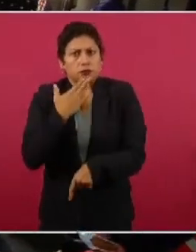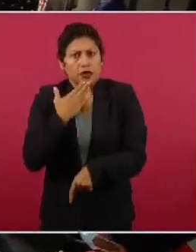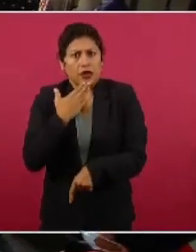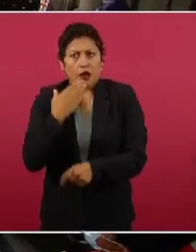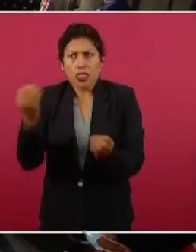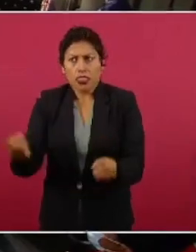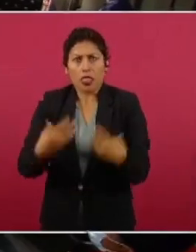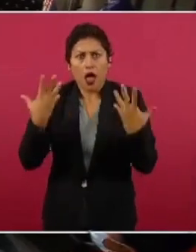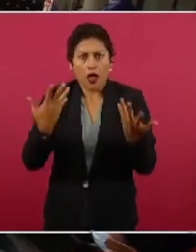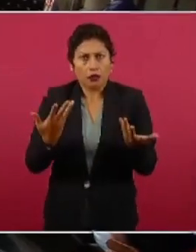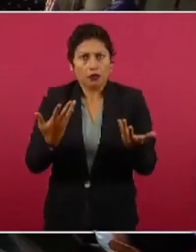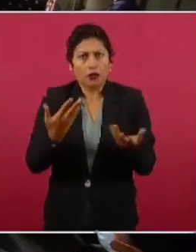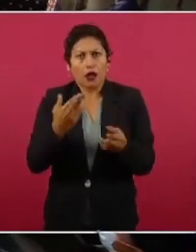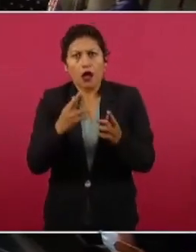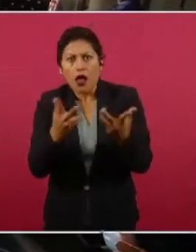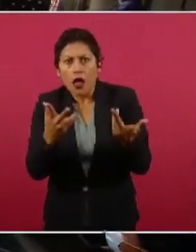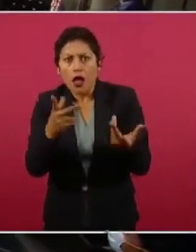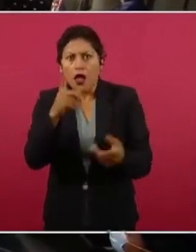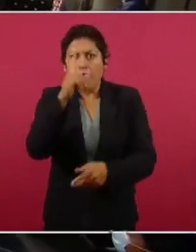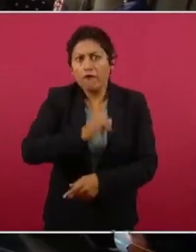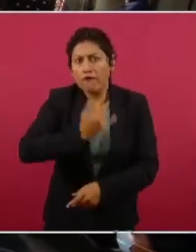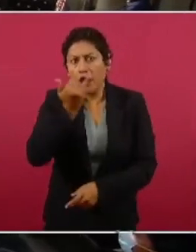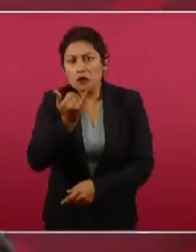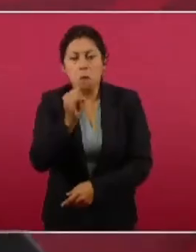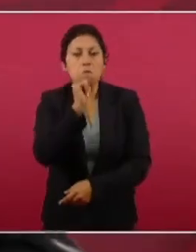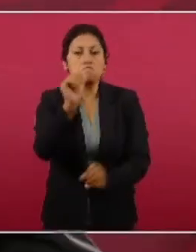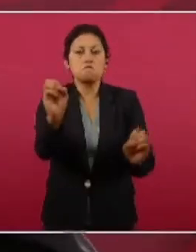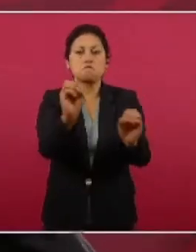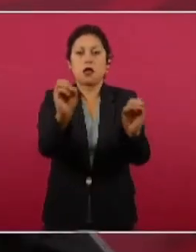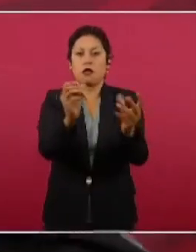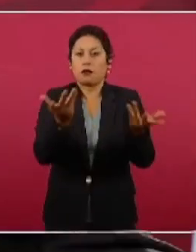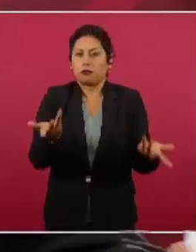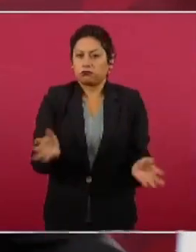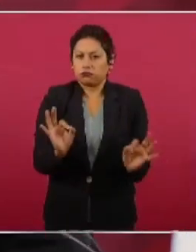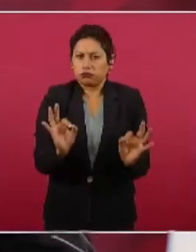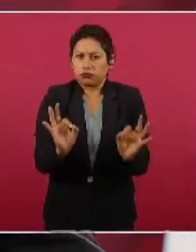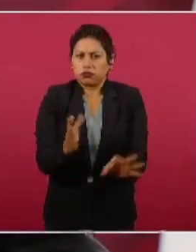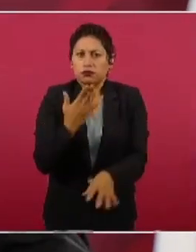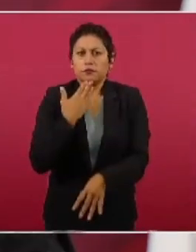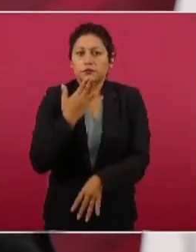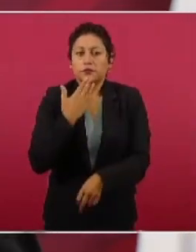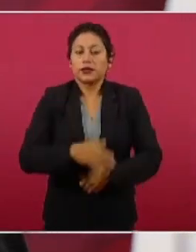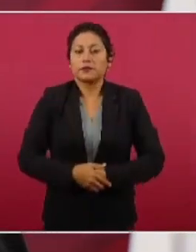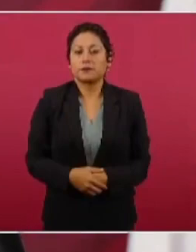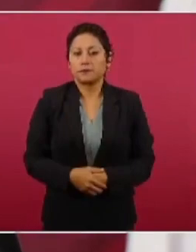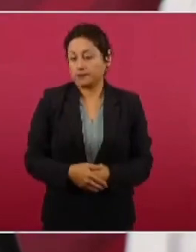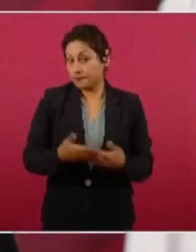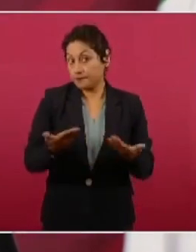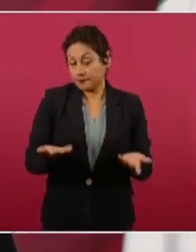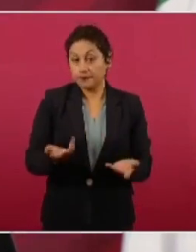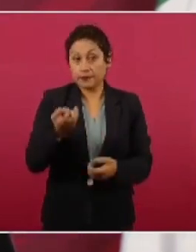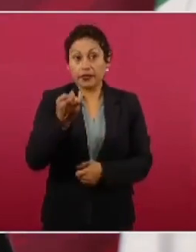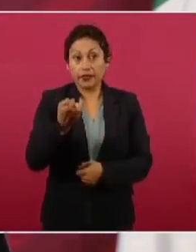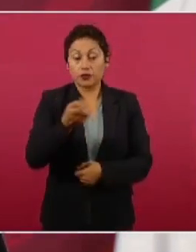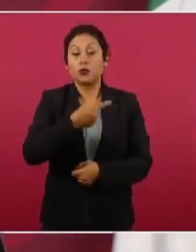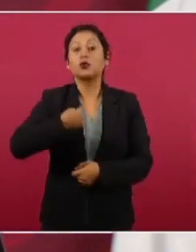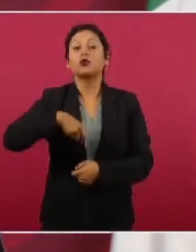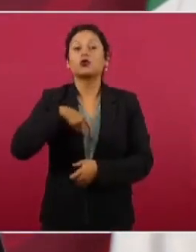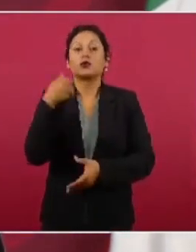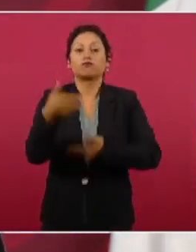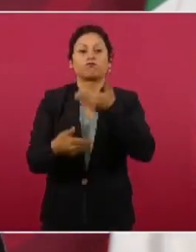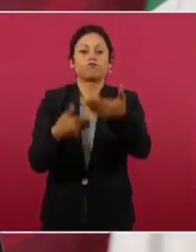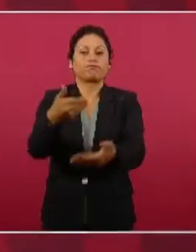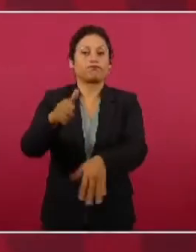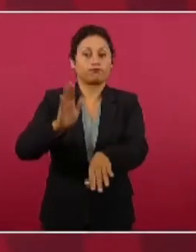tirar en las giras y vamos a avanzar más en el